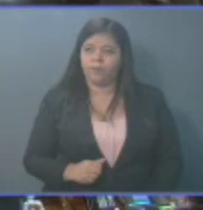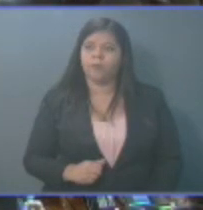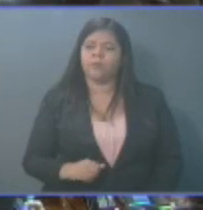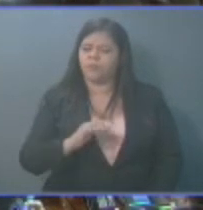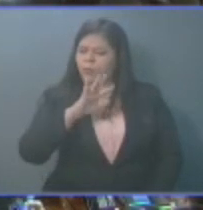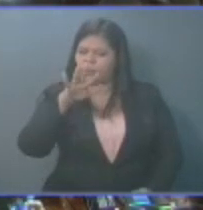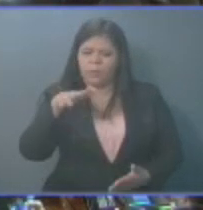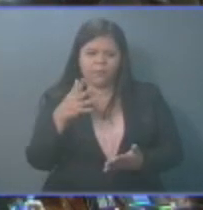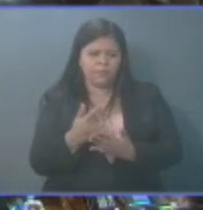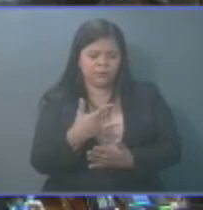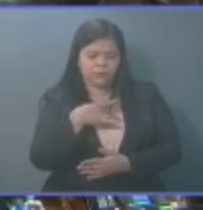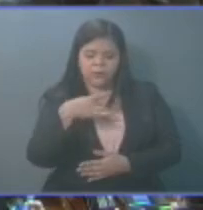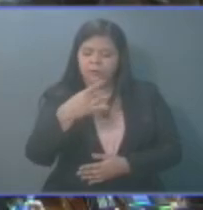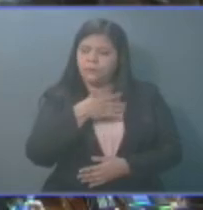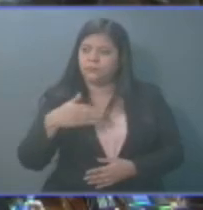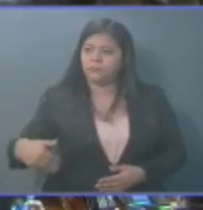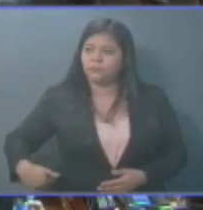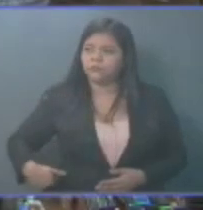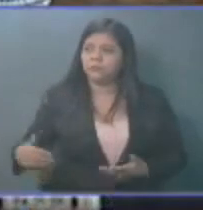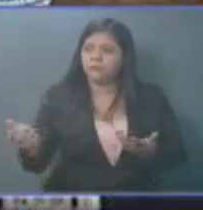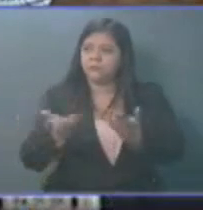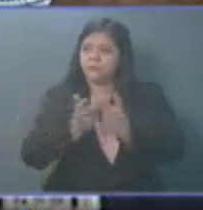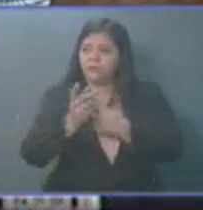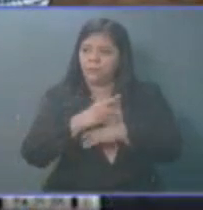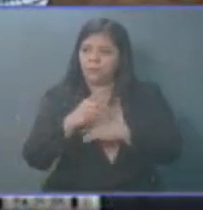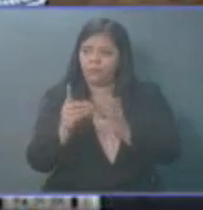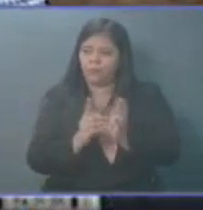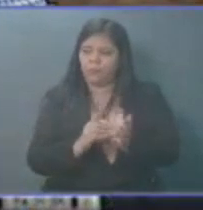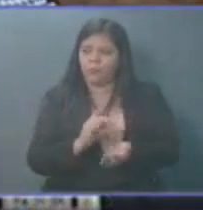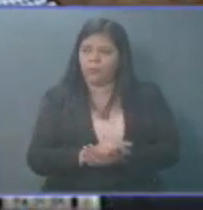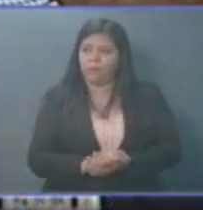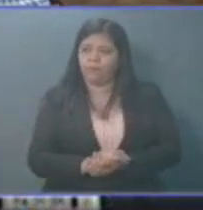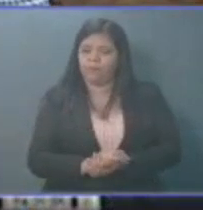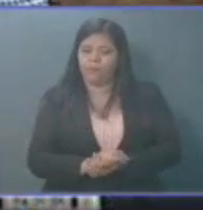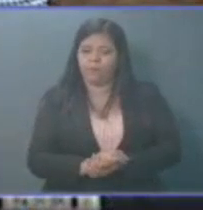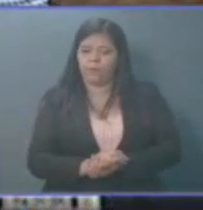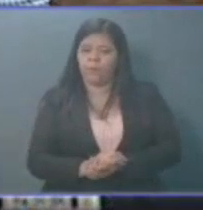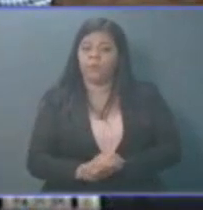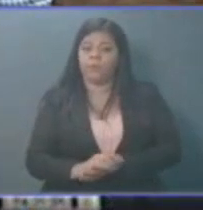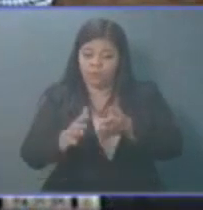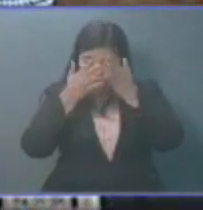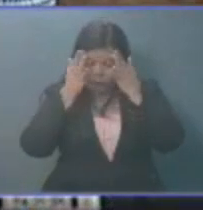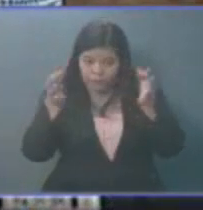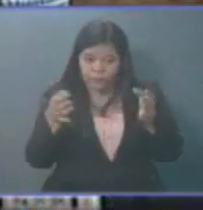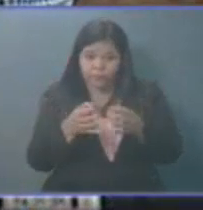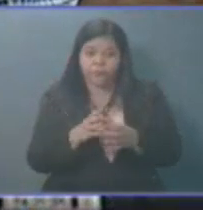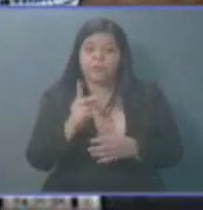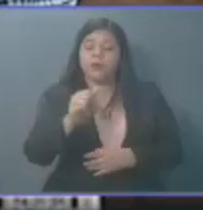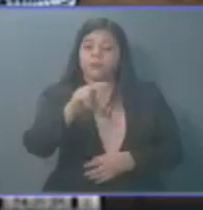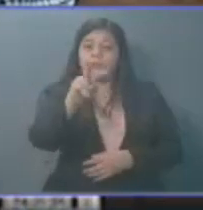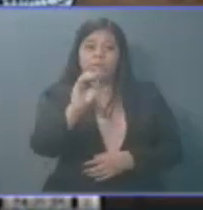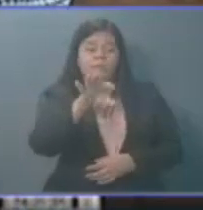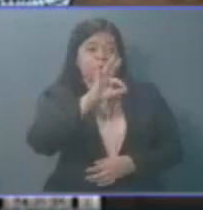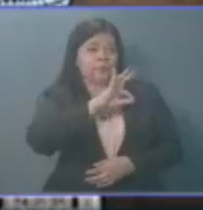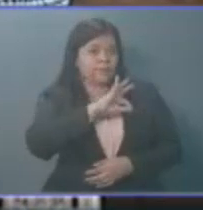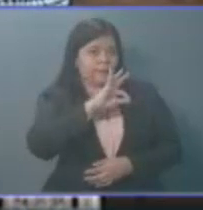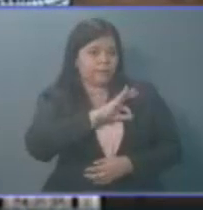Con gusto, señor presidente, colegas diputados. Dictamen número 20